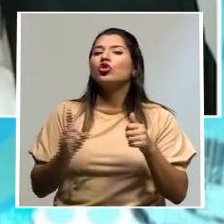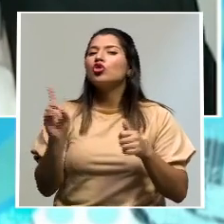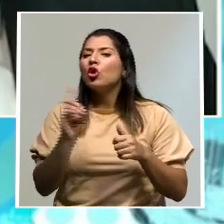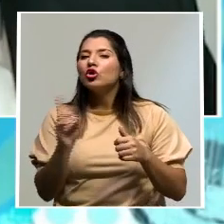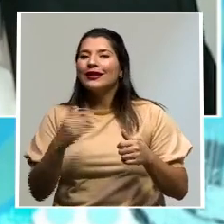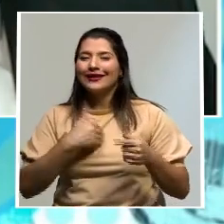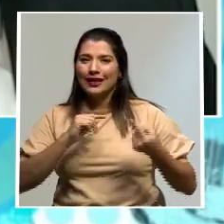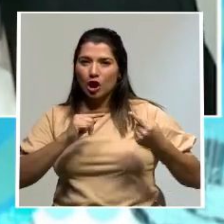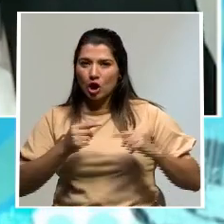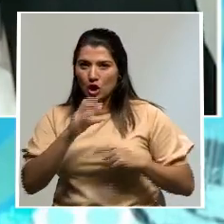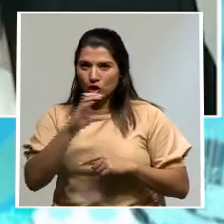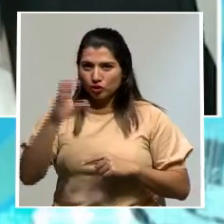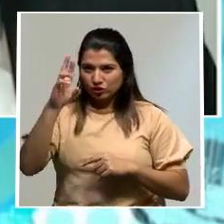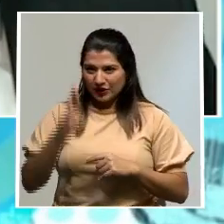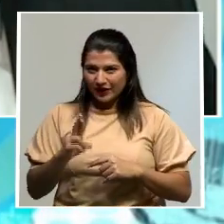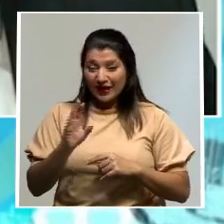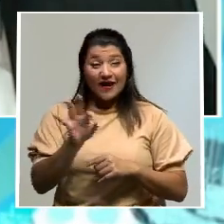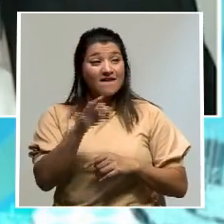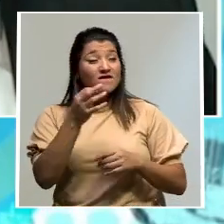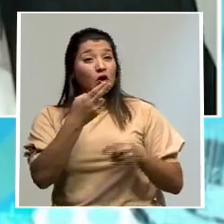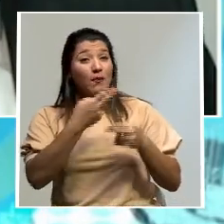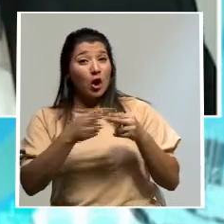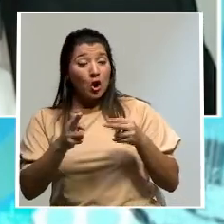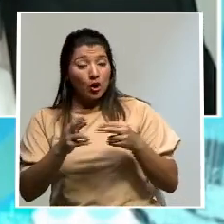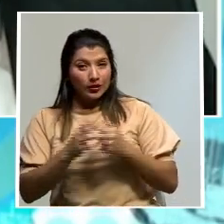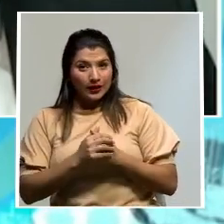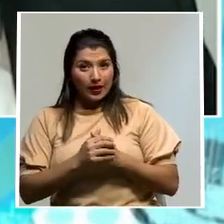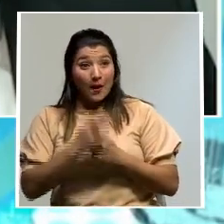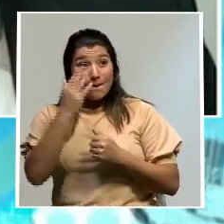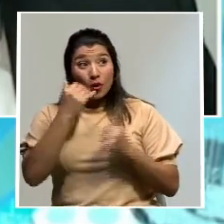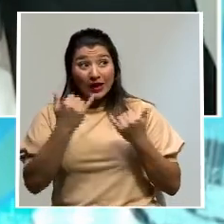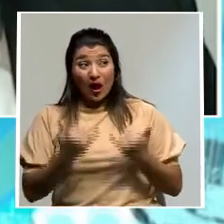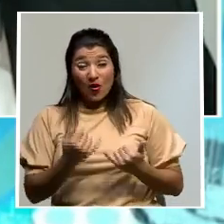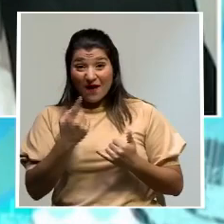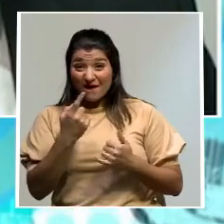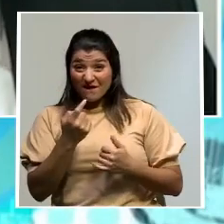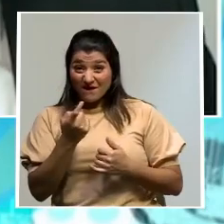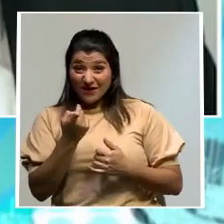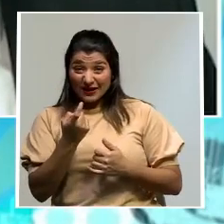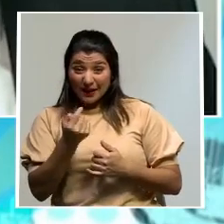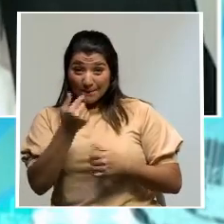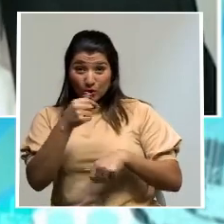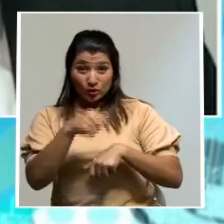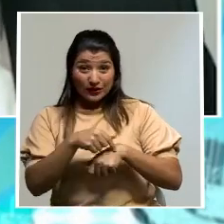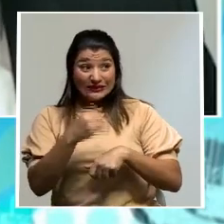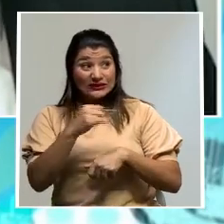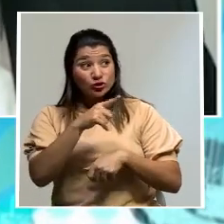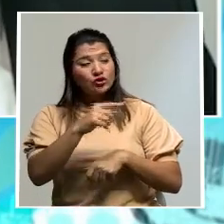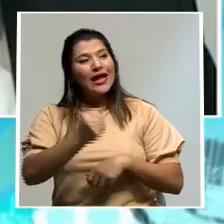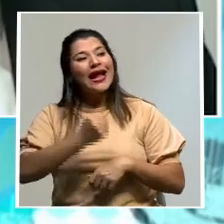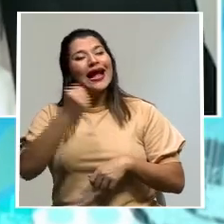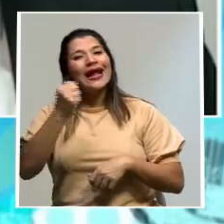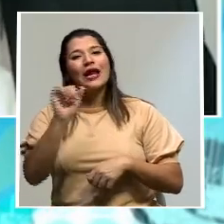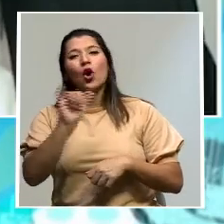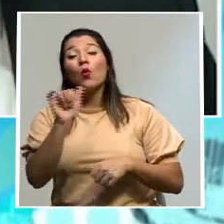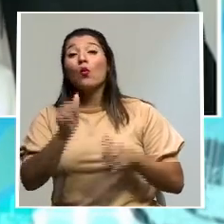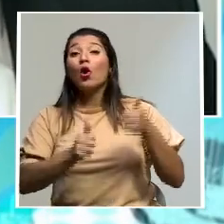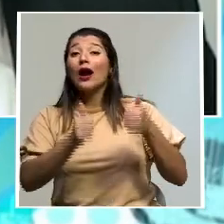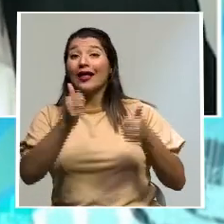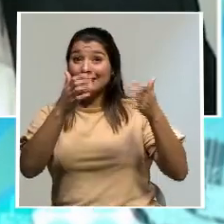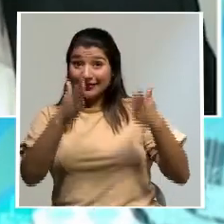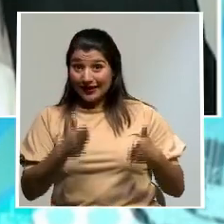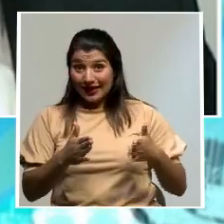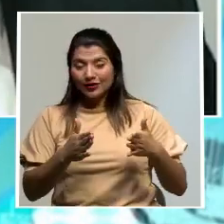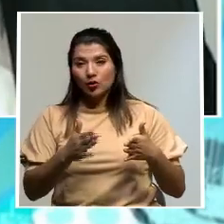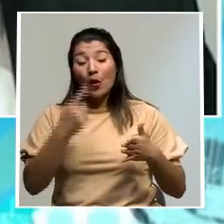país. Don Claudio, muy brevemente, porque nos queda poco tiempo, si usted llegara a ser candidato electo por